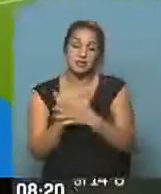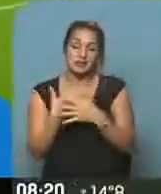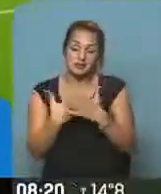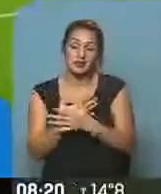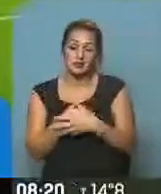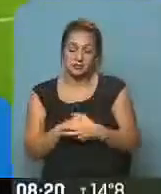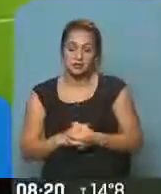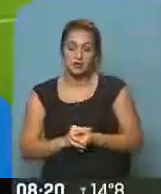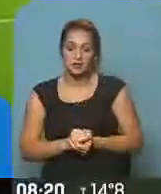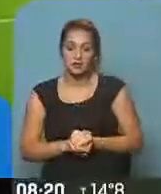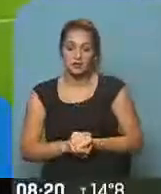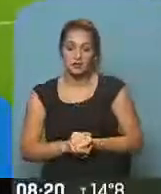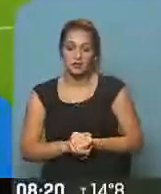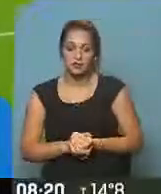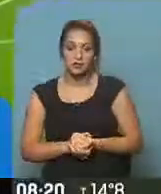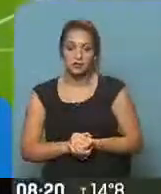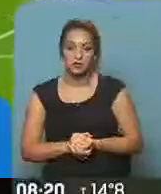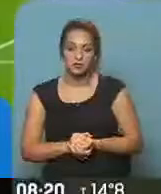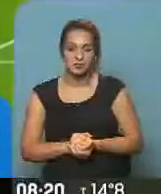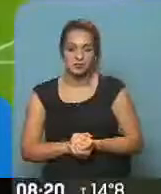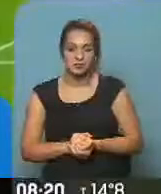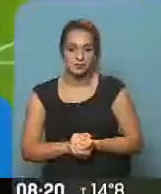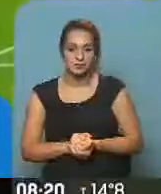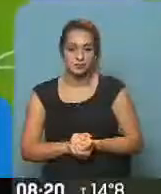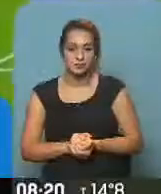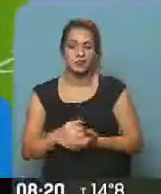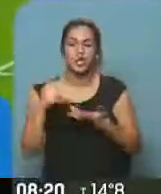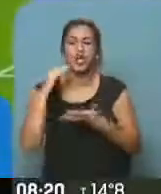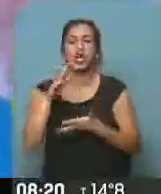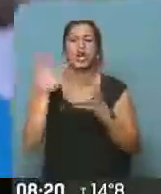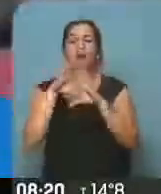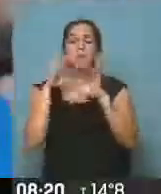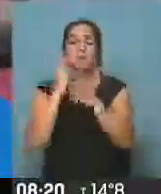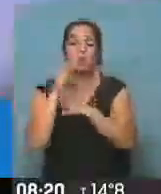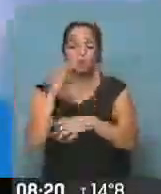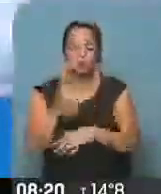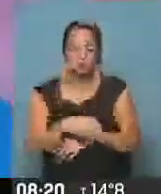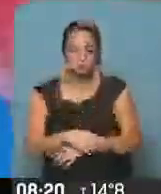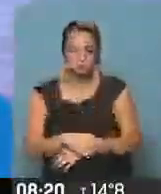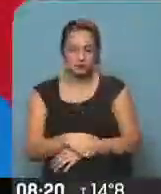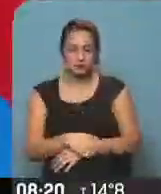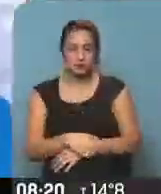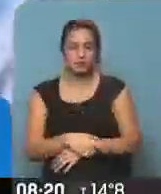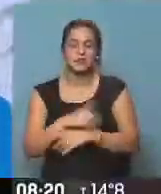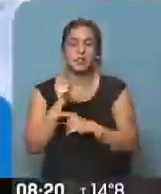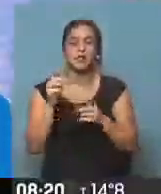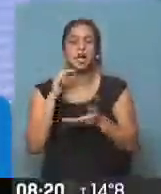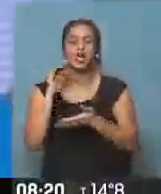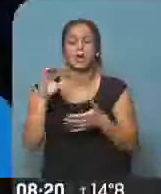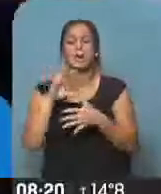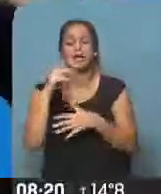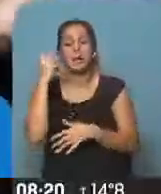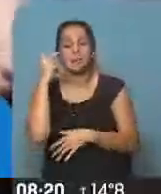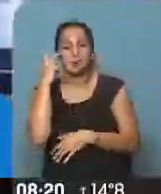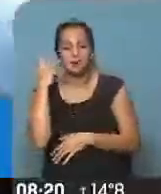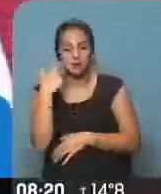de lo sucedido en las últimas definiciones en Copa del Mundo, para qué agregar más, y Copa América. Messi